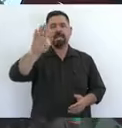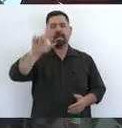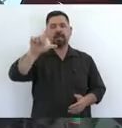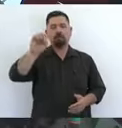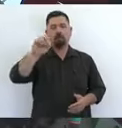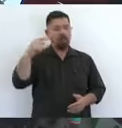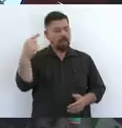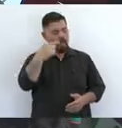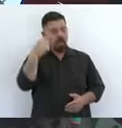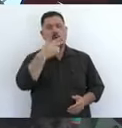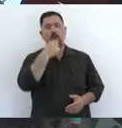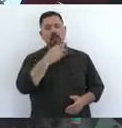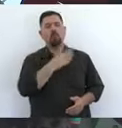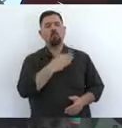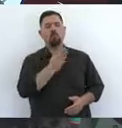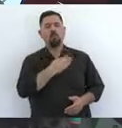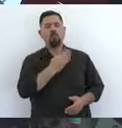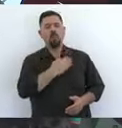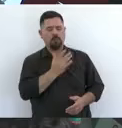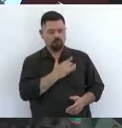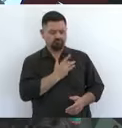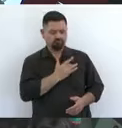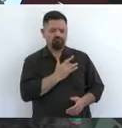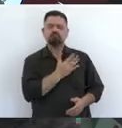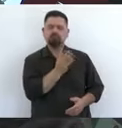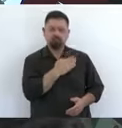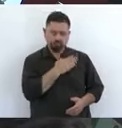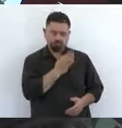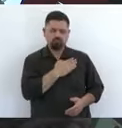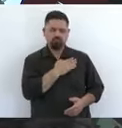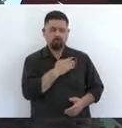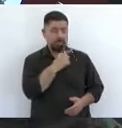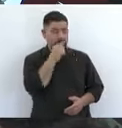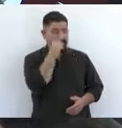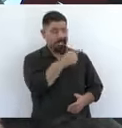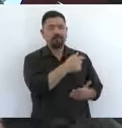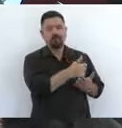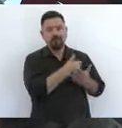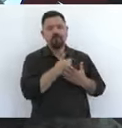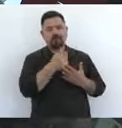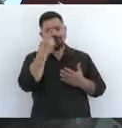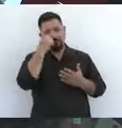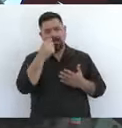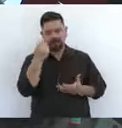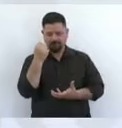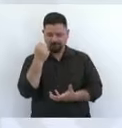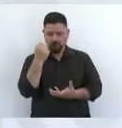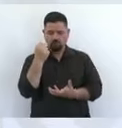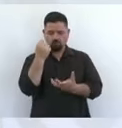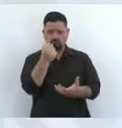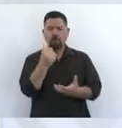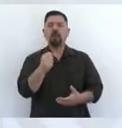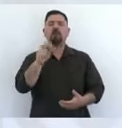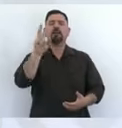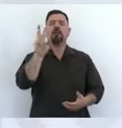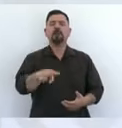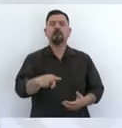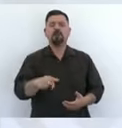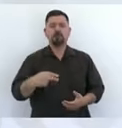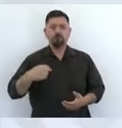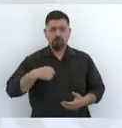y él es el que nos ayuda para tener los fondos. La verdad es que no nos